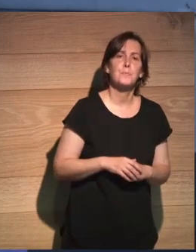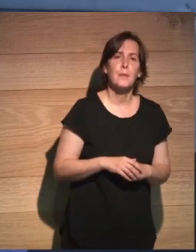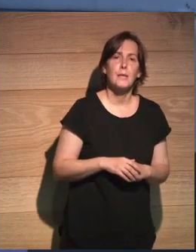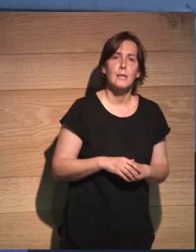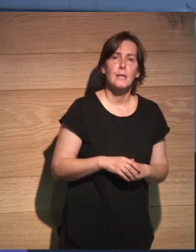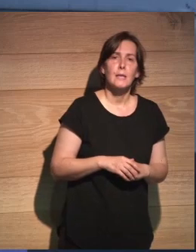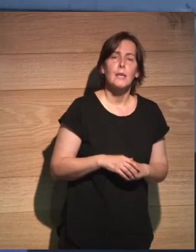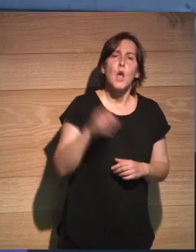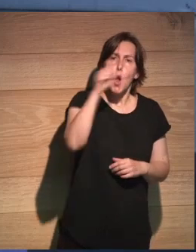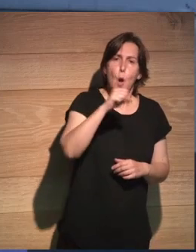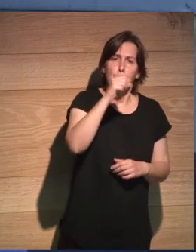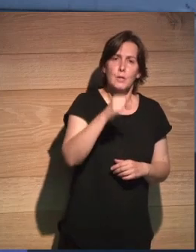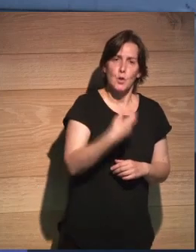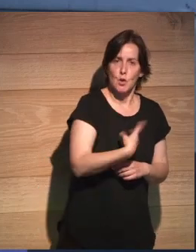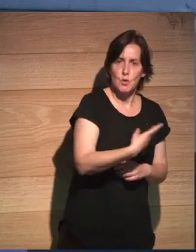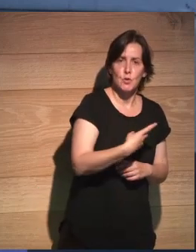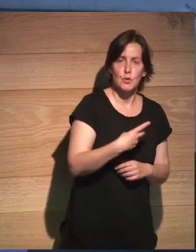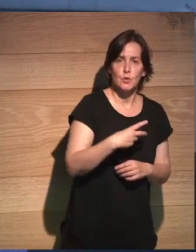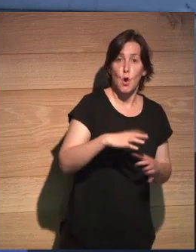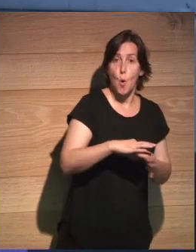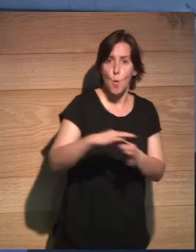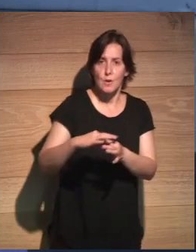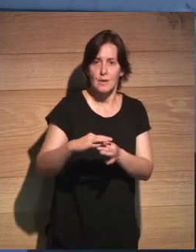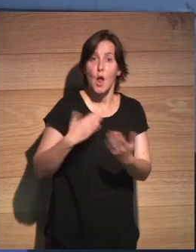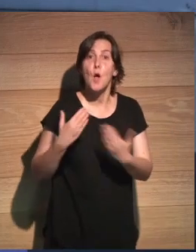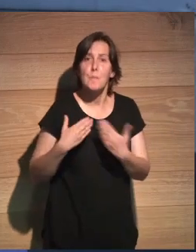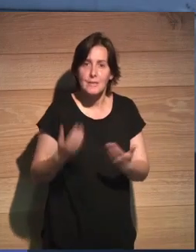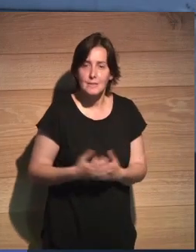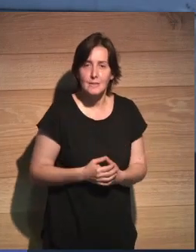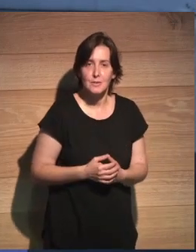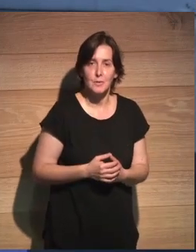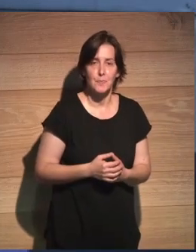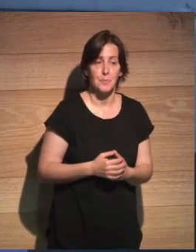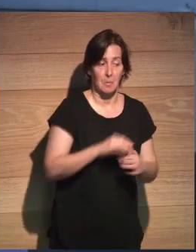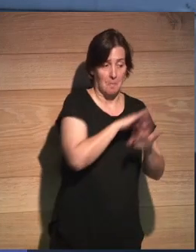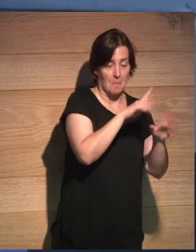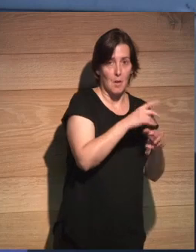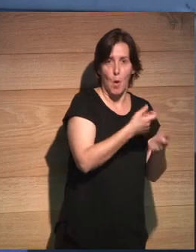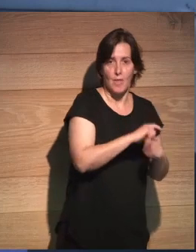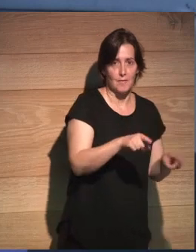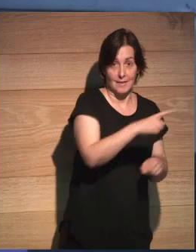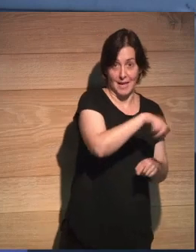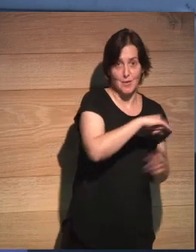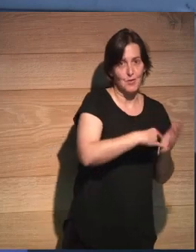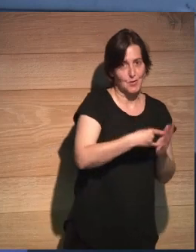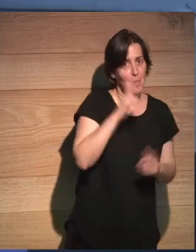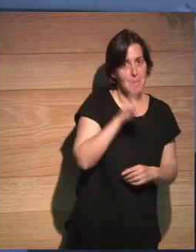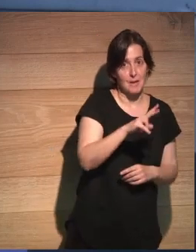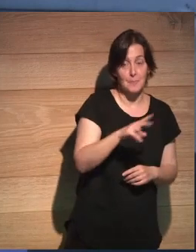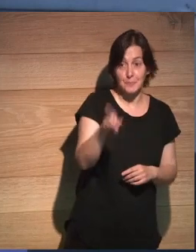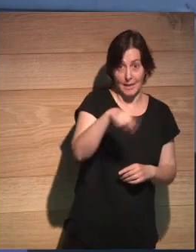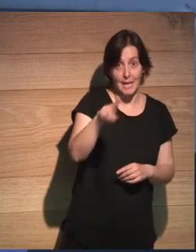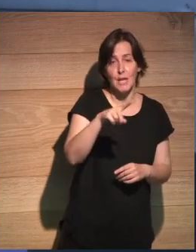nos unamos a The Conversation? No tuve que convencerla. Ella dio la solución. Ellos llegan donde nosotros no